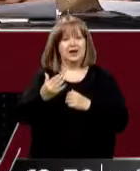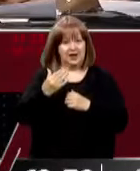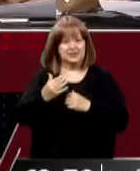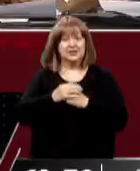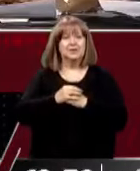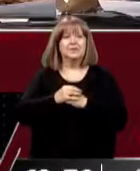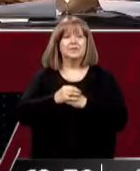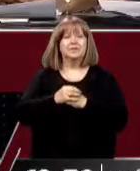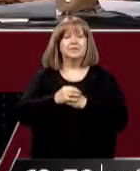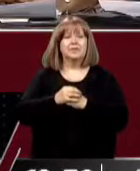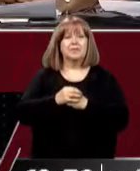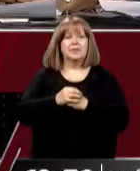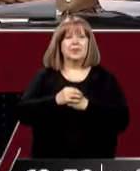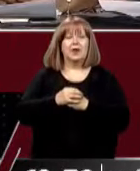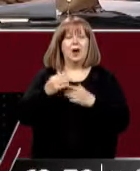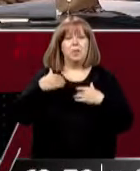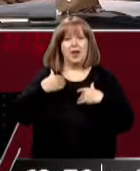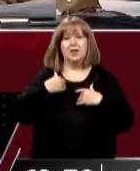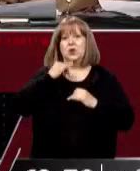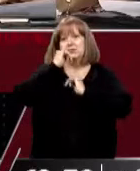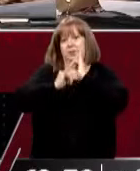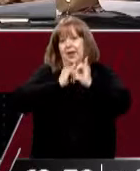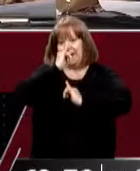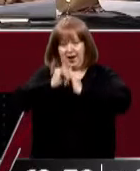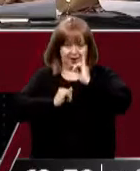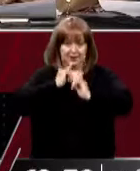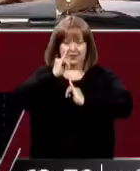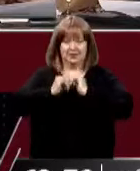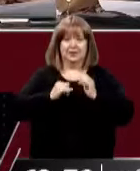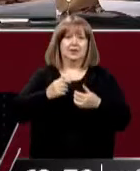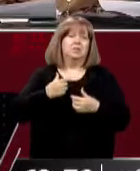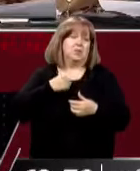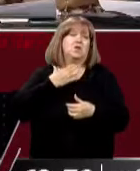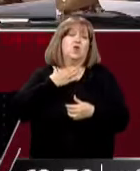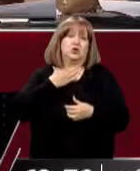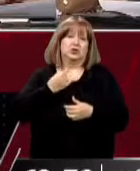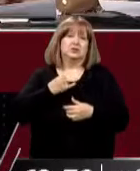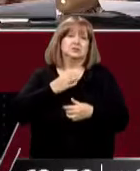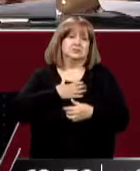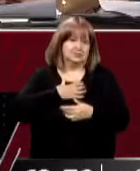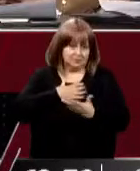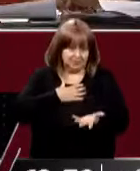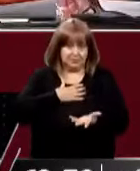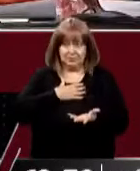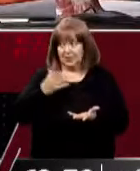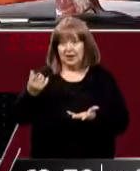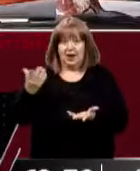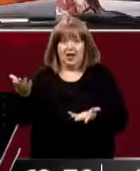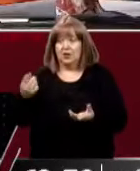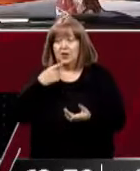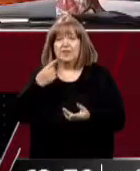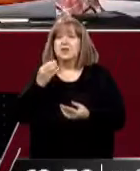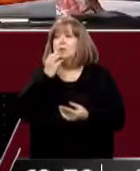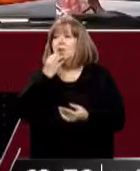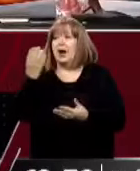de que nos puedan ceder este espacio para tener la voz nuestra. Claro, es lo que justamente hablamos con